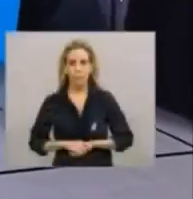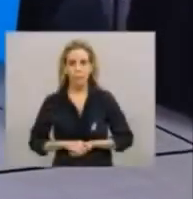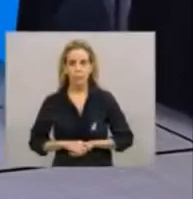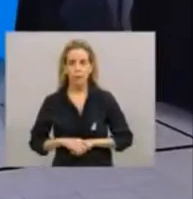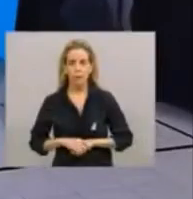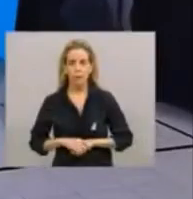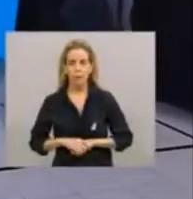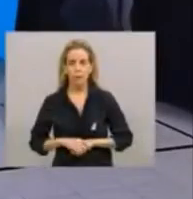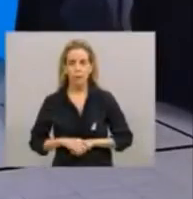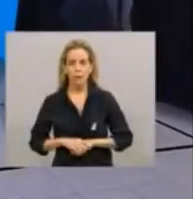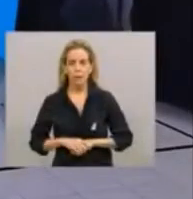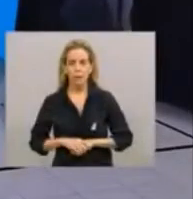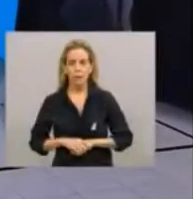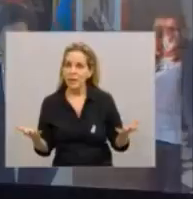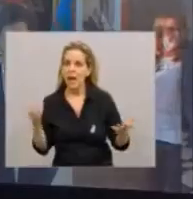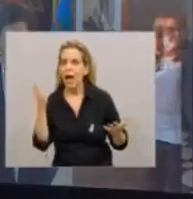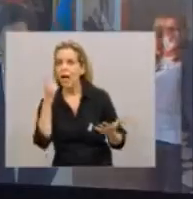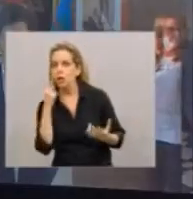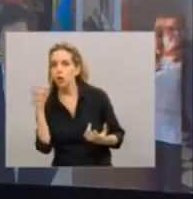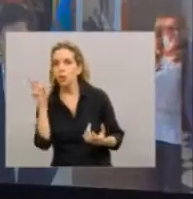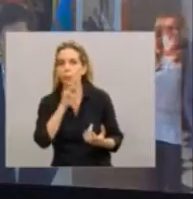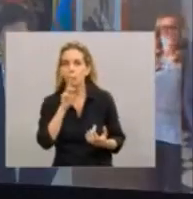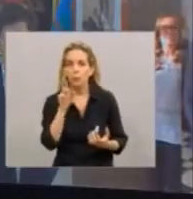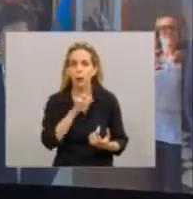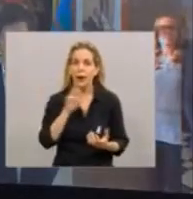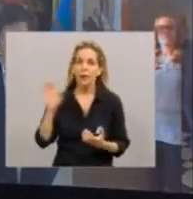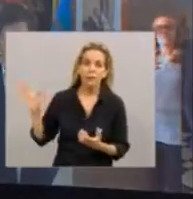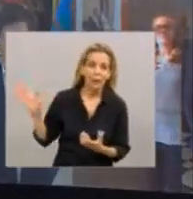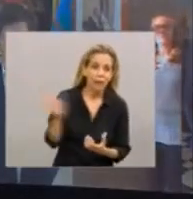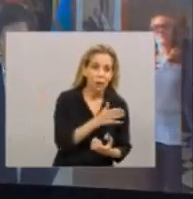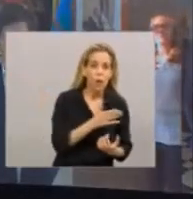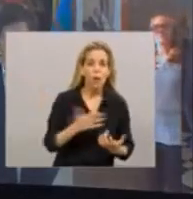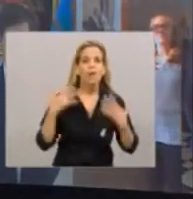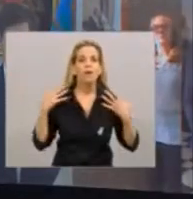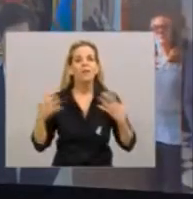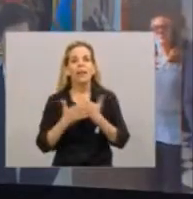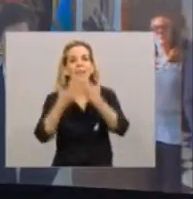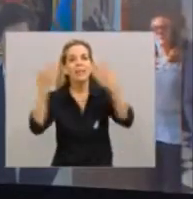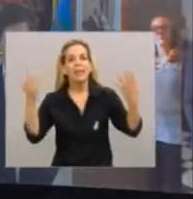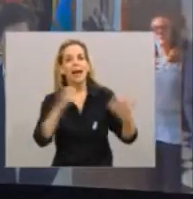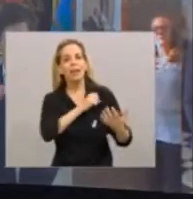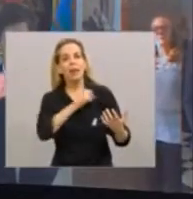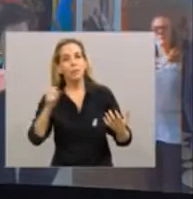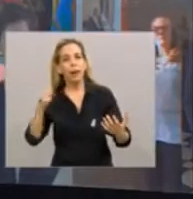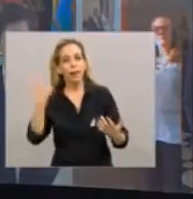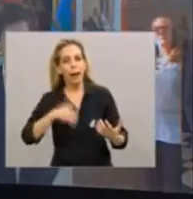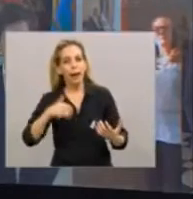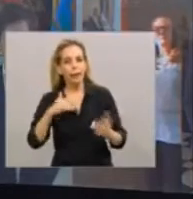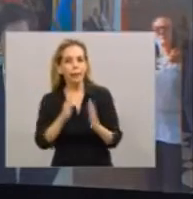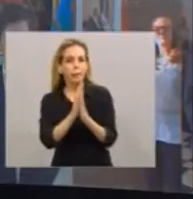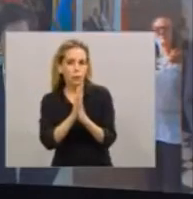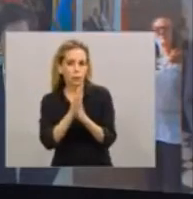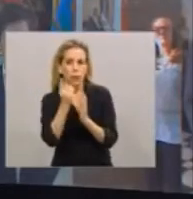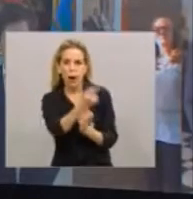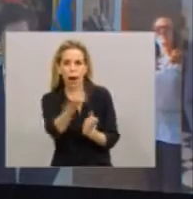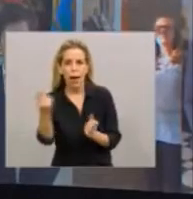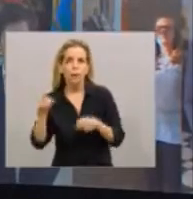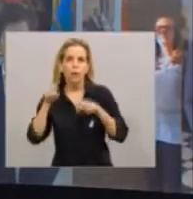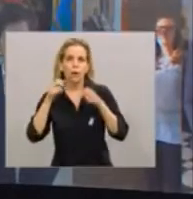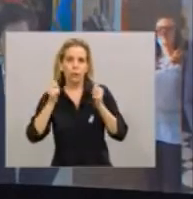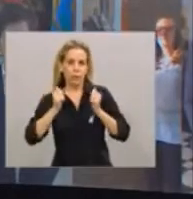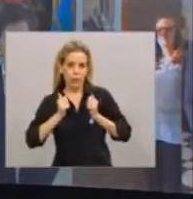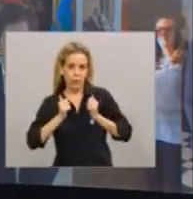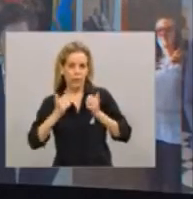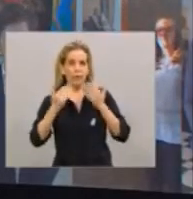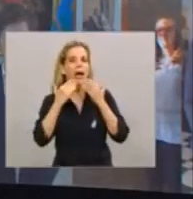muy buenos días a todos a todas ya todos de félix díaz de la patria argentina por favor tomen asiento muchas